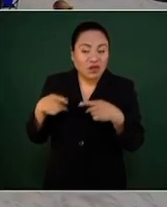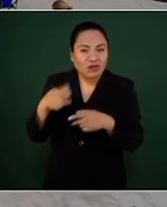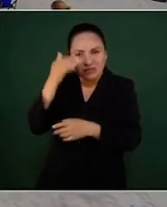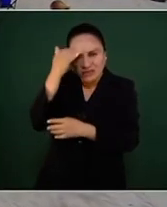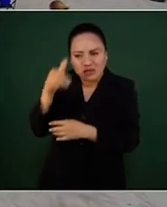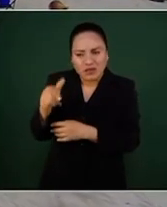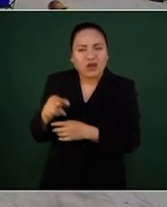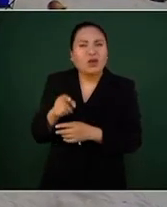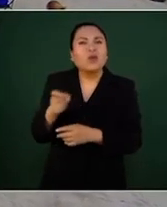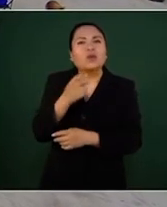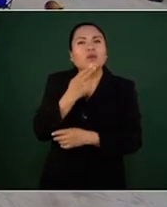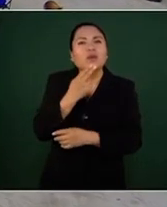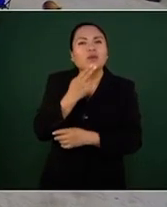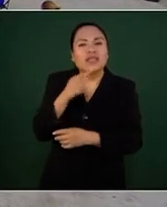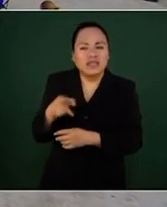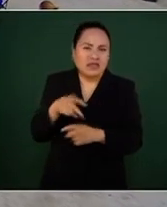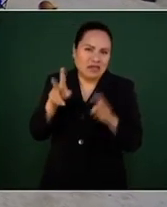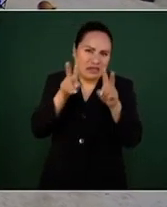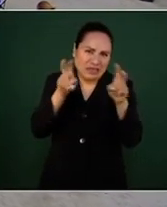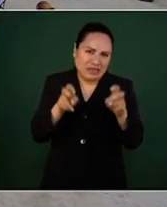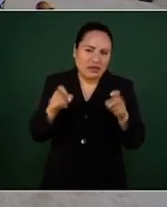este lamentable caso